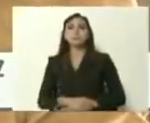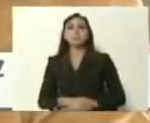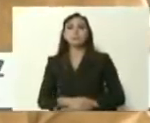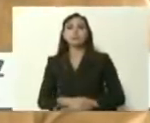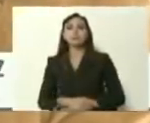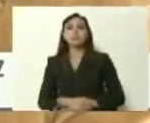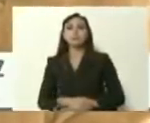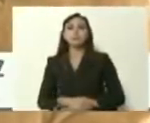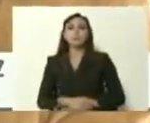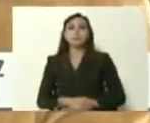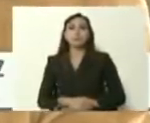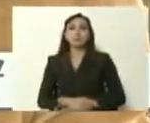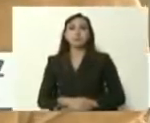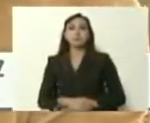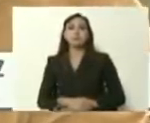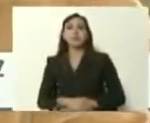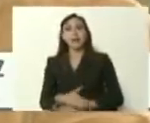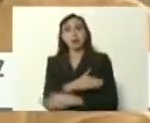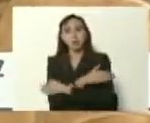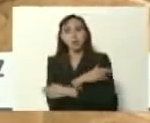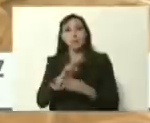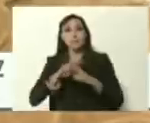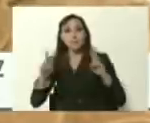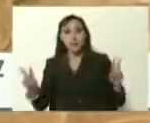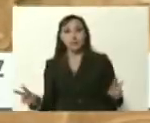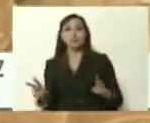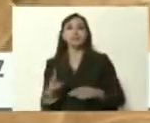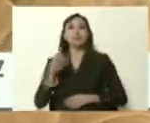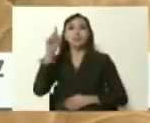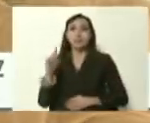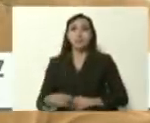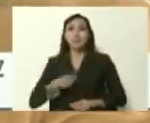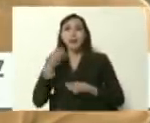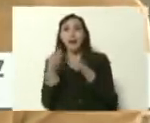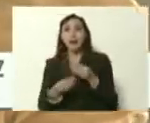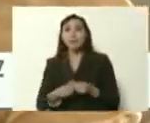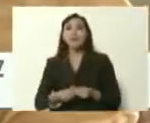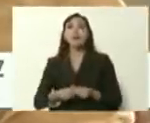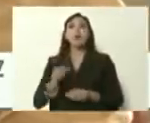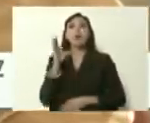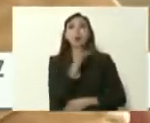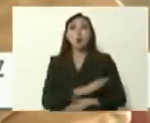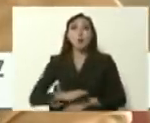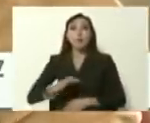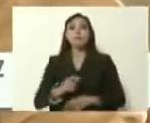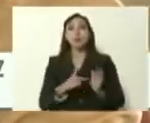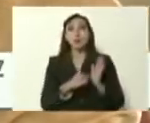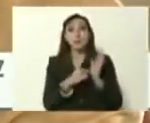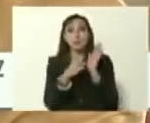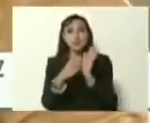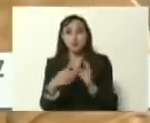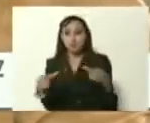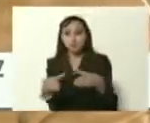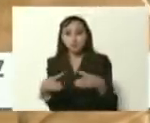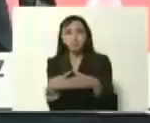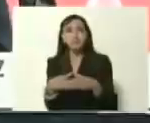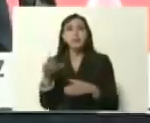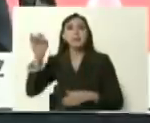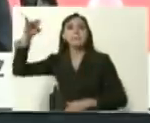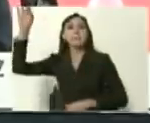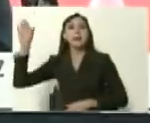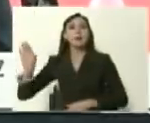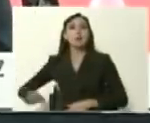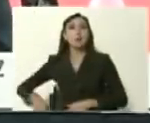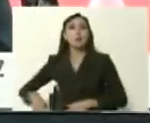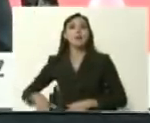comisión por la reconciliación y la paz, para que haya una comisión representativa de los pastores de la